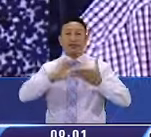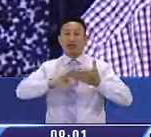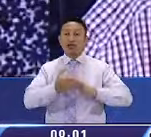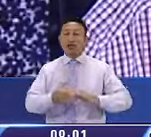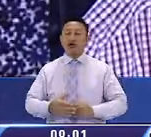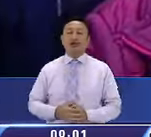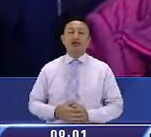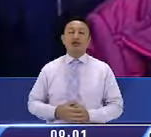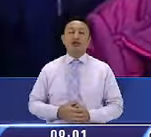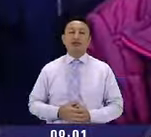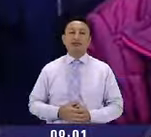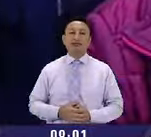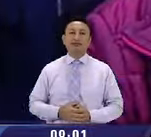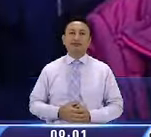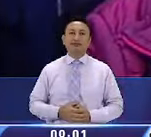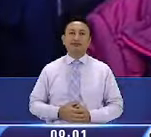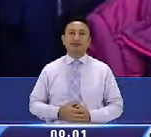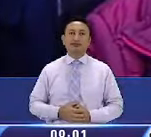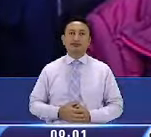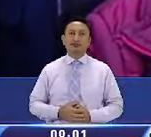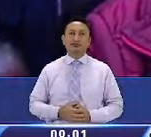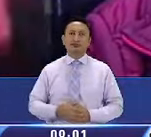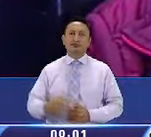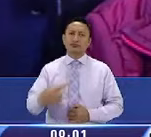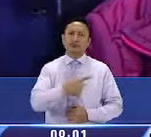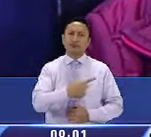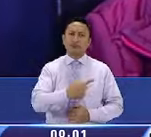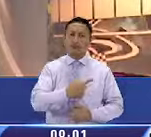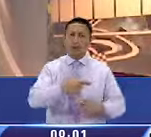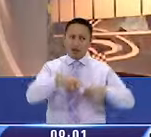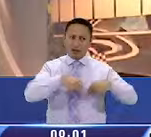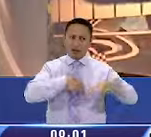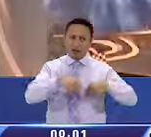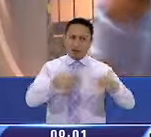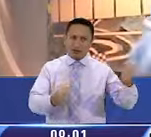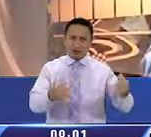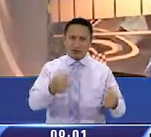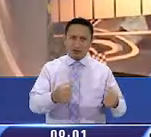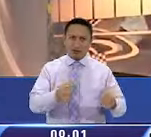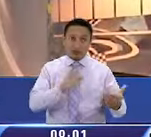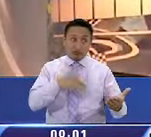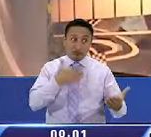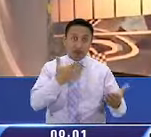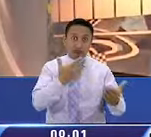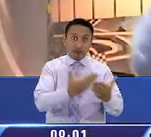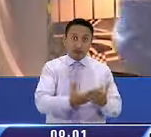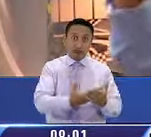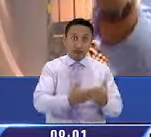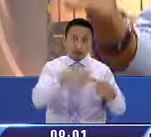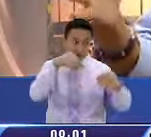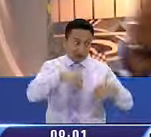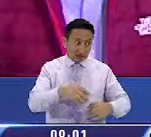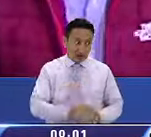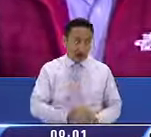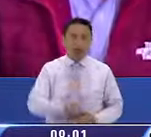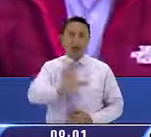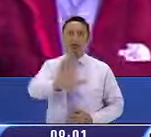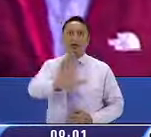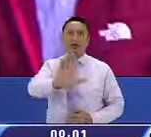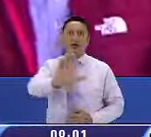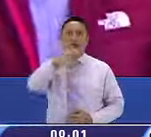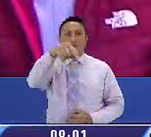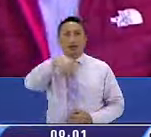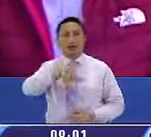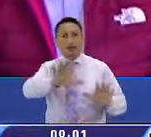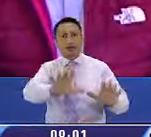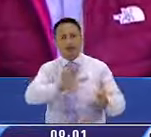de seguridad. Napoleón Cabrera, de la transportación liviana, había llegado de esa asamblea. Intentó apagar